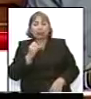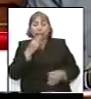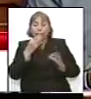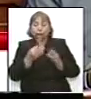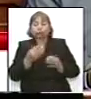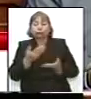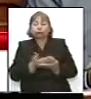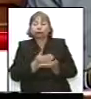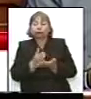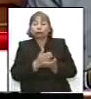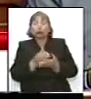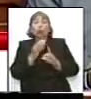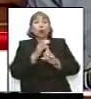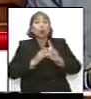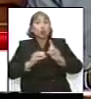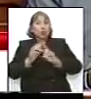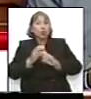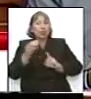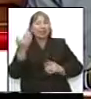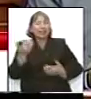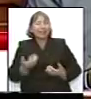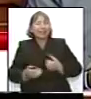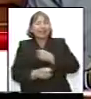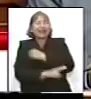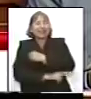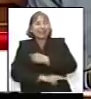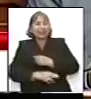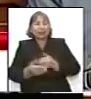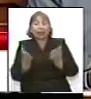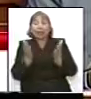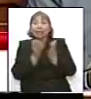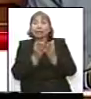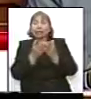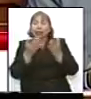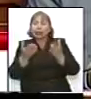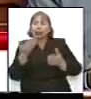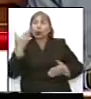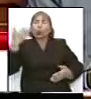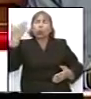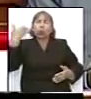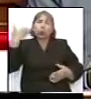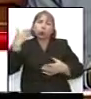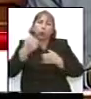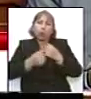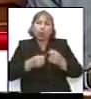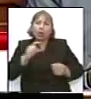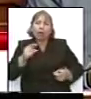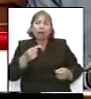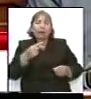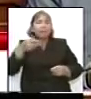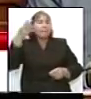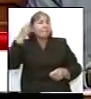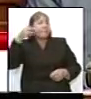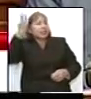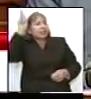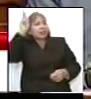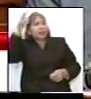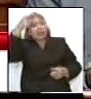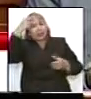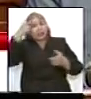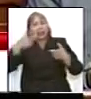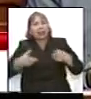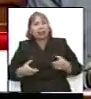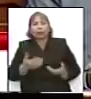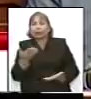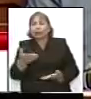integrante del patrimonio cultural de la nación. El Colegio Real data de la época del virreinato en el Perú, durante el